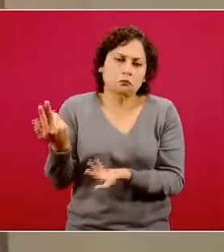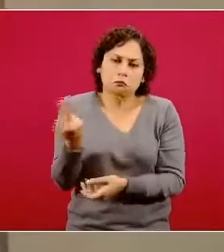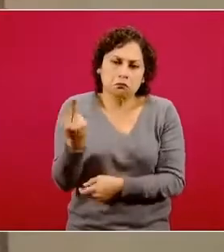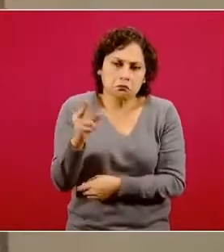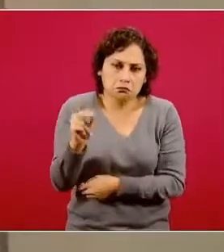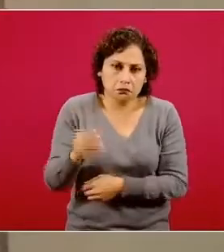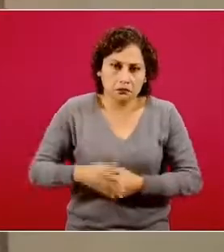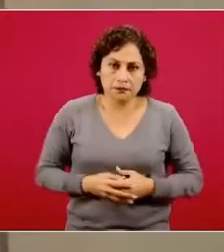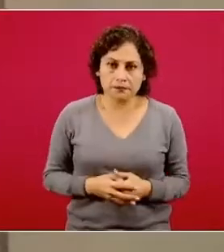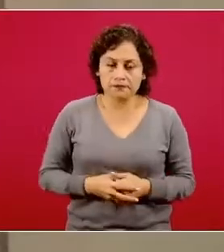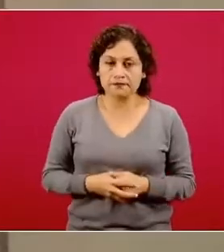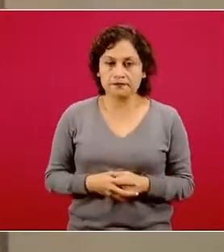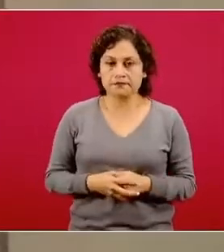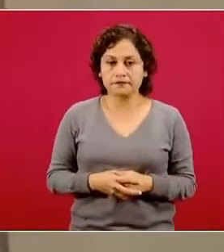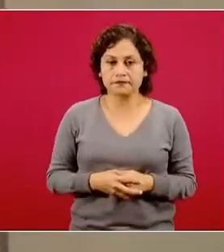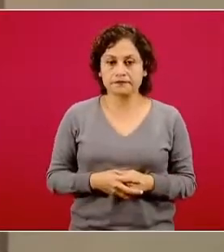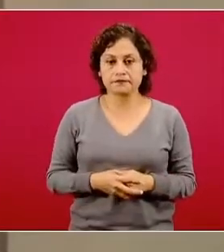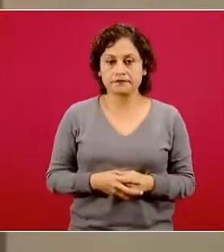la vacuna.